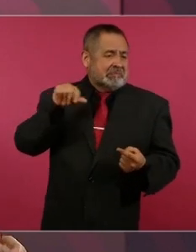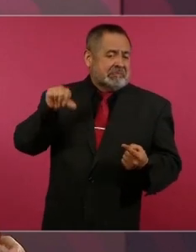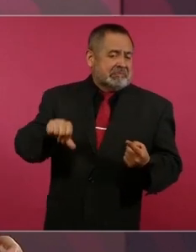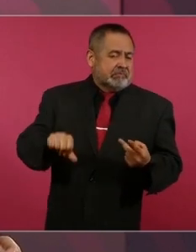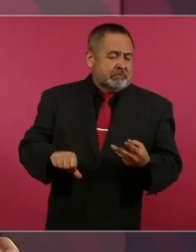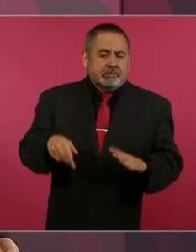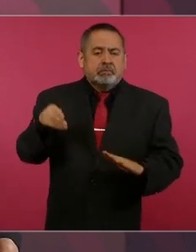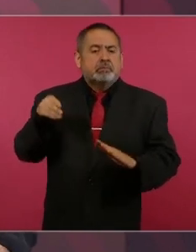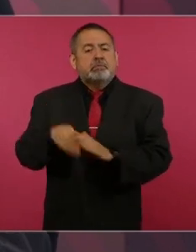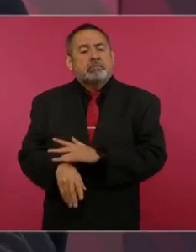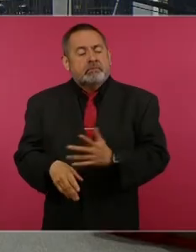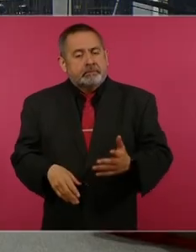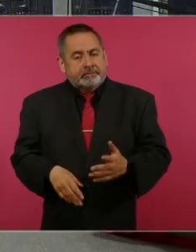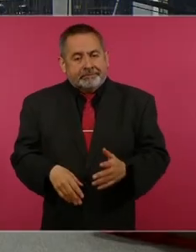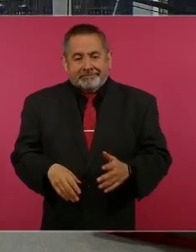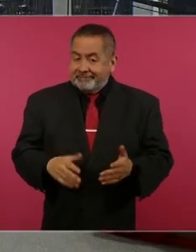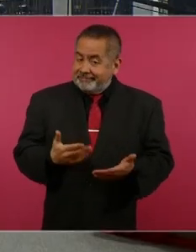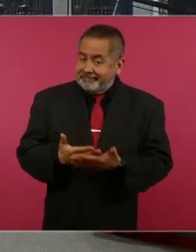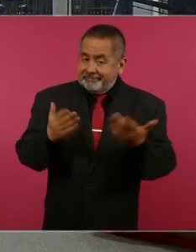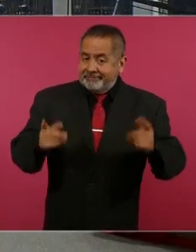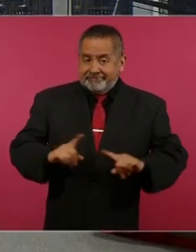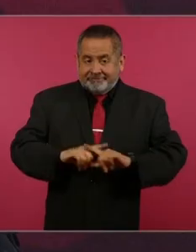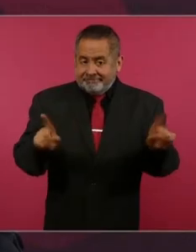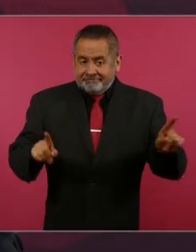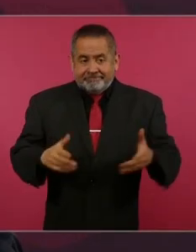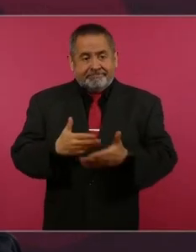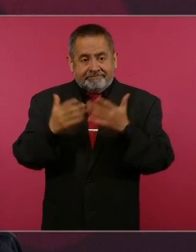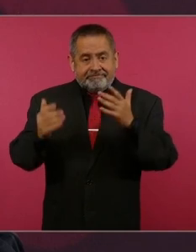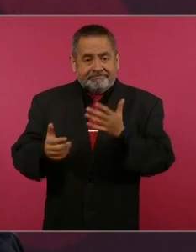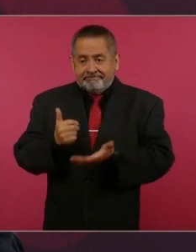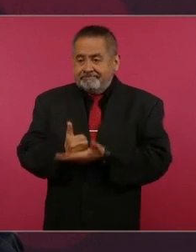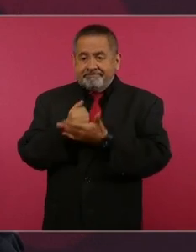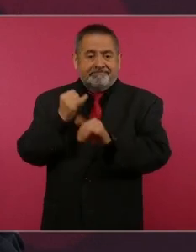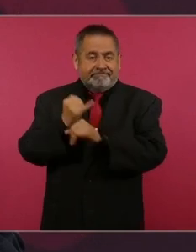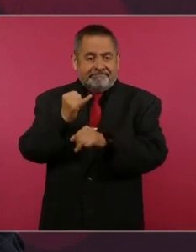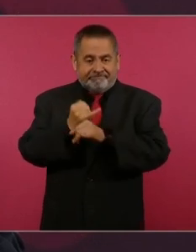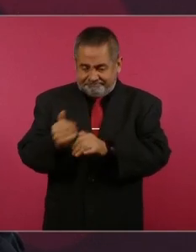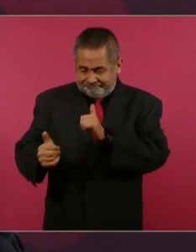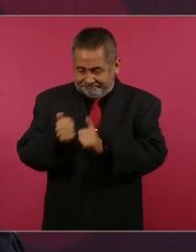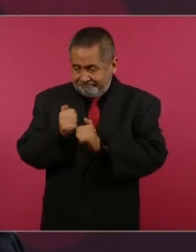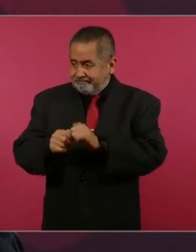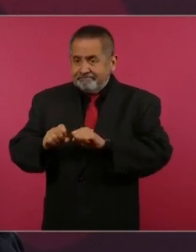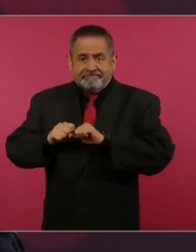Y ahora, con las redes sociales, hay más ventaja.